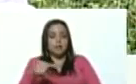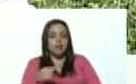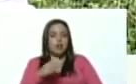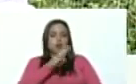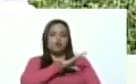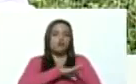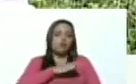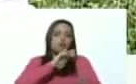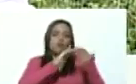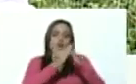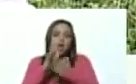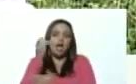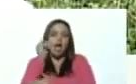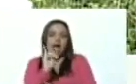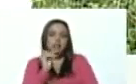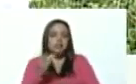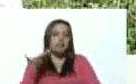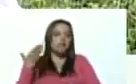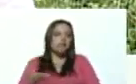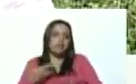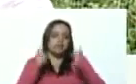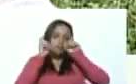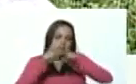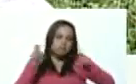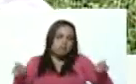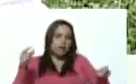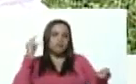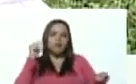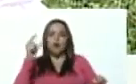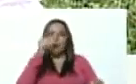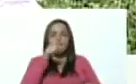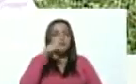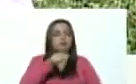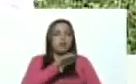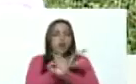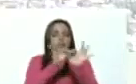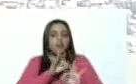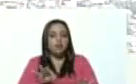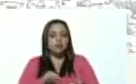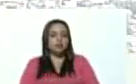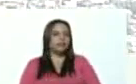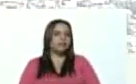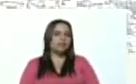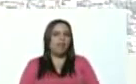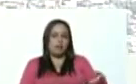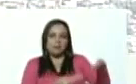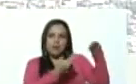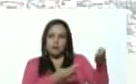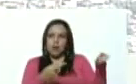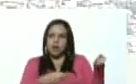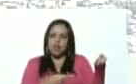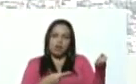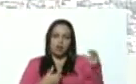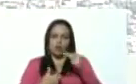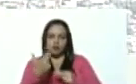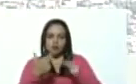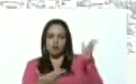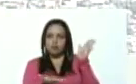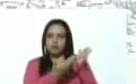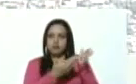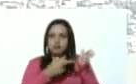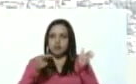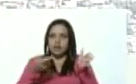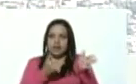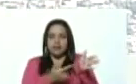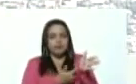una importancia para preparar a nuestros hombres y mujeres. Entonces, esta es una herramienta muy importante. El manual del constructor. Aquí está. Esto tiene